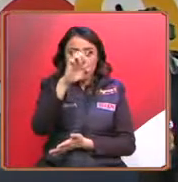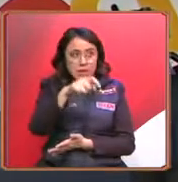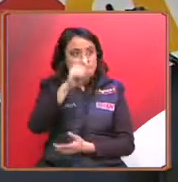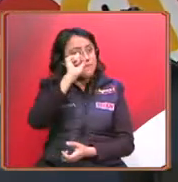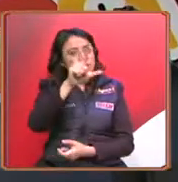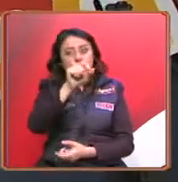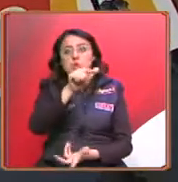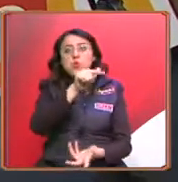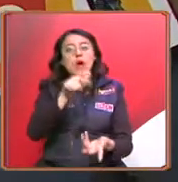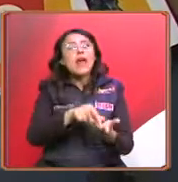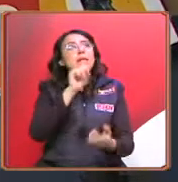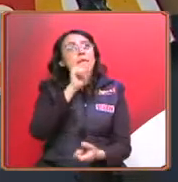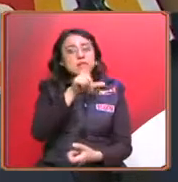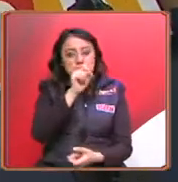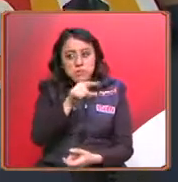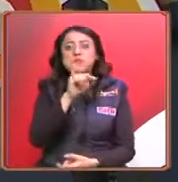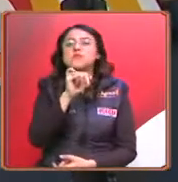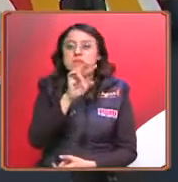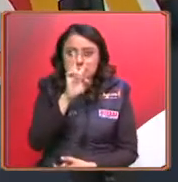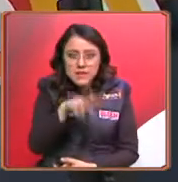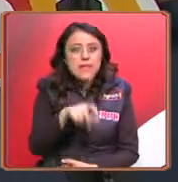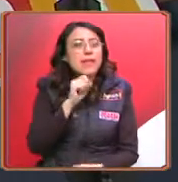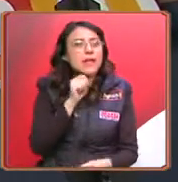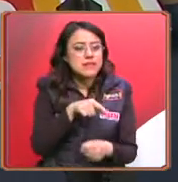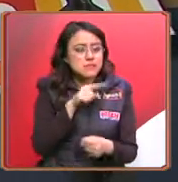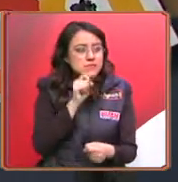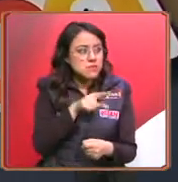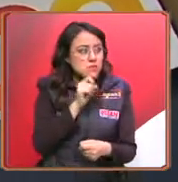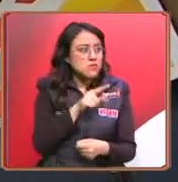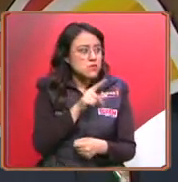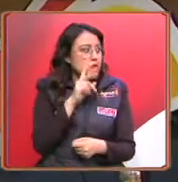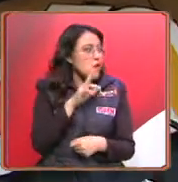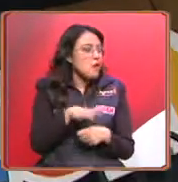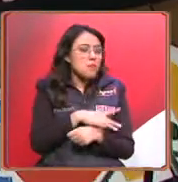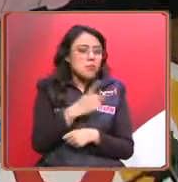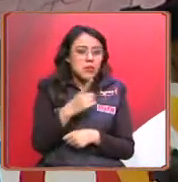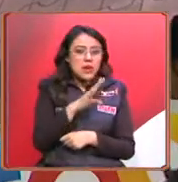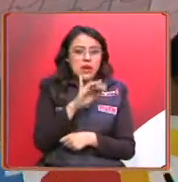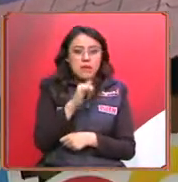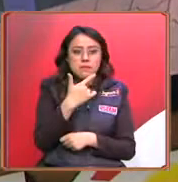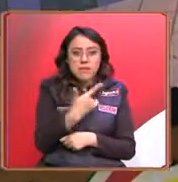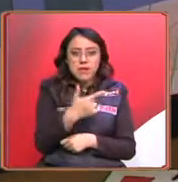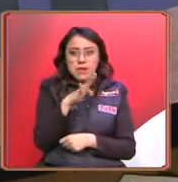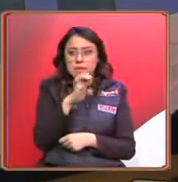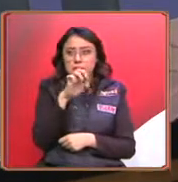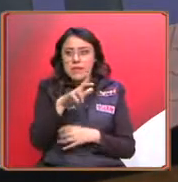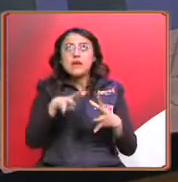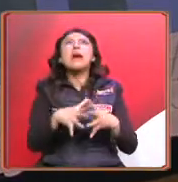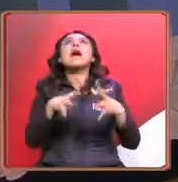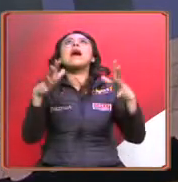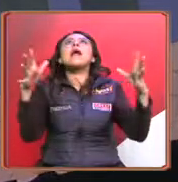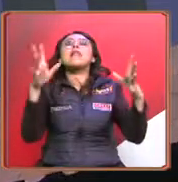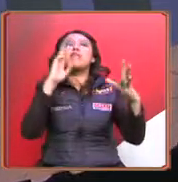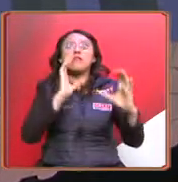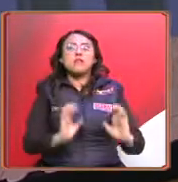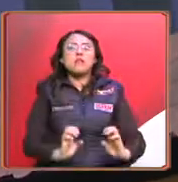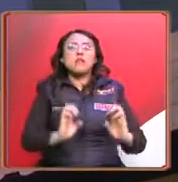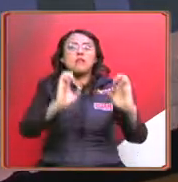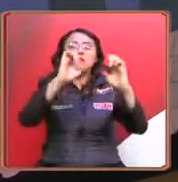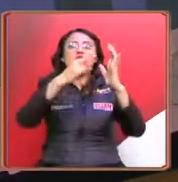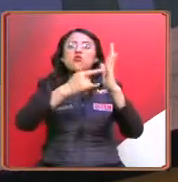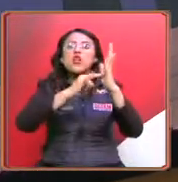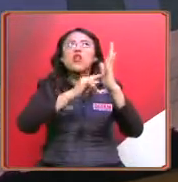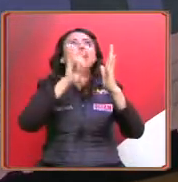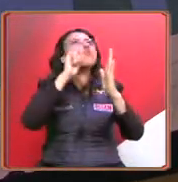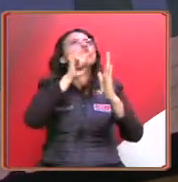es. Ahí está, sí. ¿Cómo ven? Porque acaso el Big Ben es un reloj grandotote, ¿eh? Por si no es